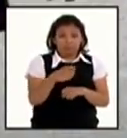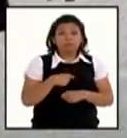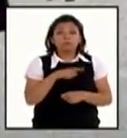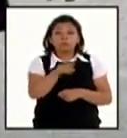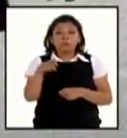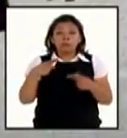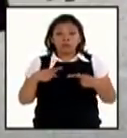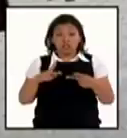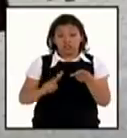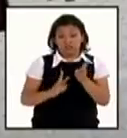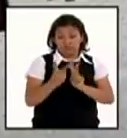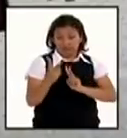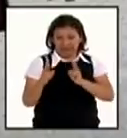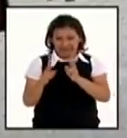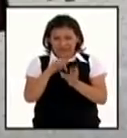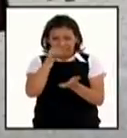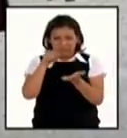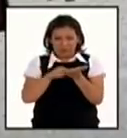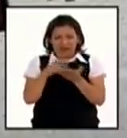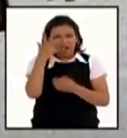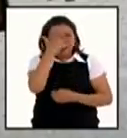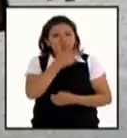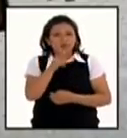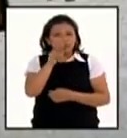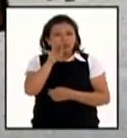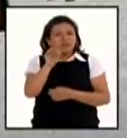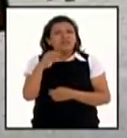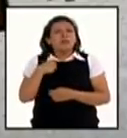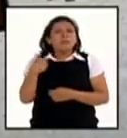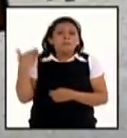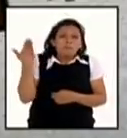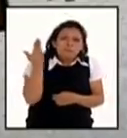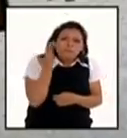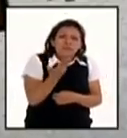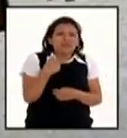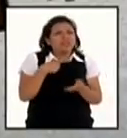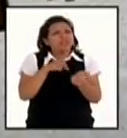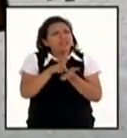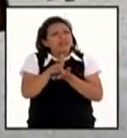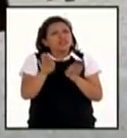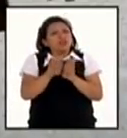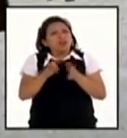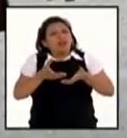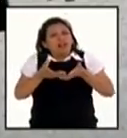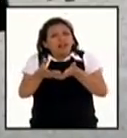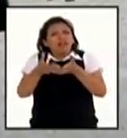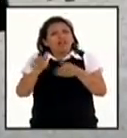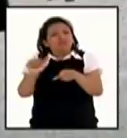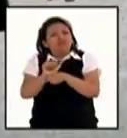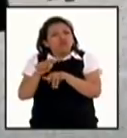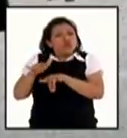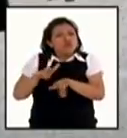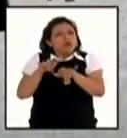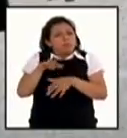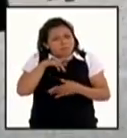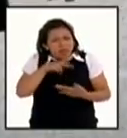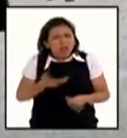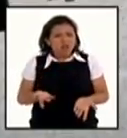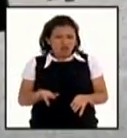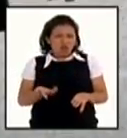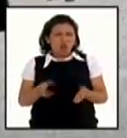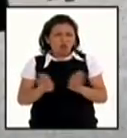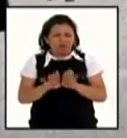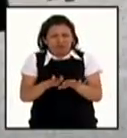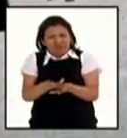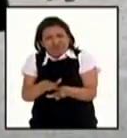de la hermosa provincia reclaman el derecho a mejorar la vialidad. Mejorarla sobre todo cuando los problemas de tráfico se